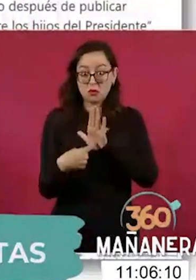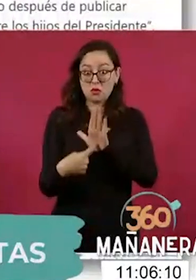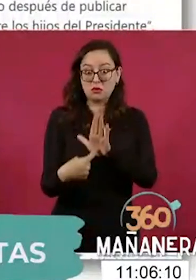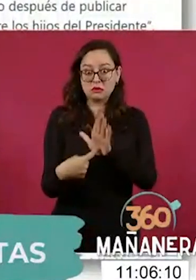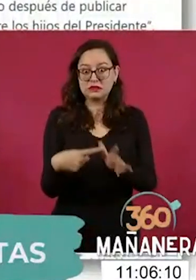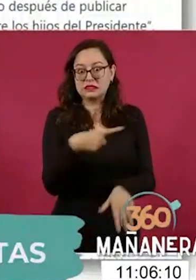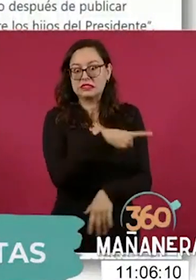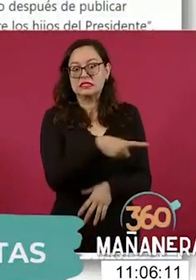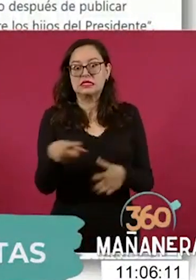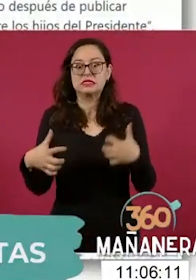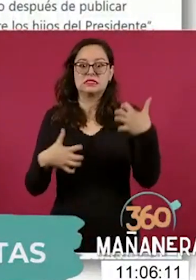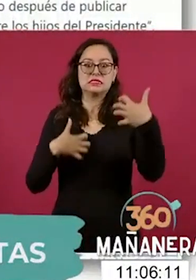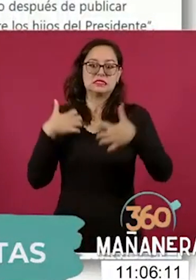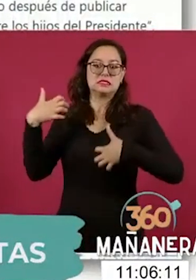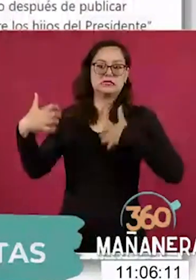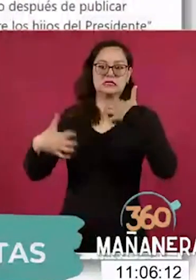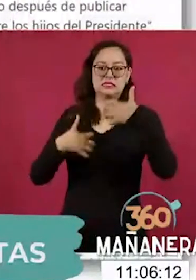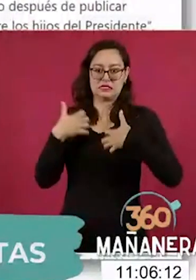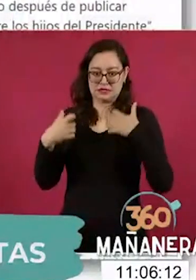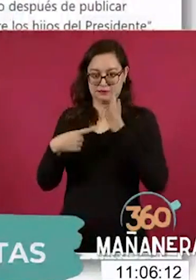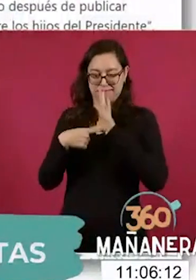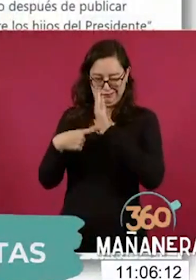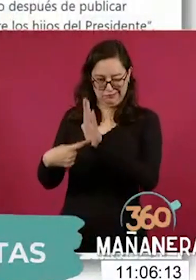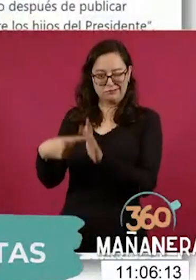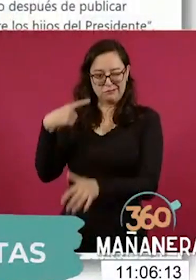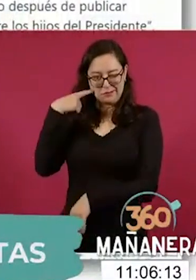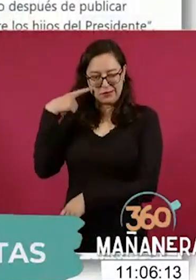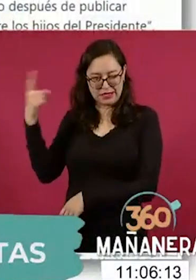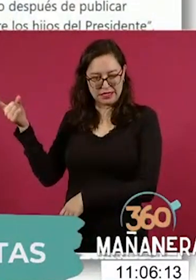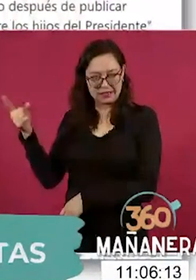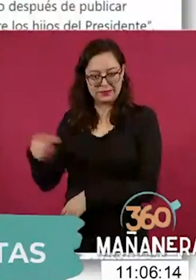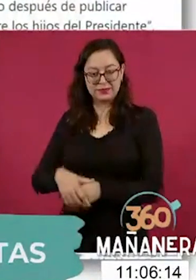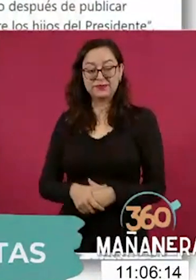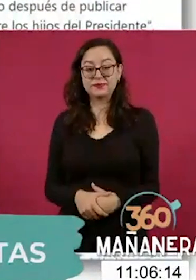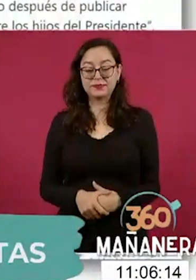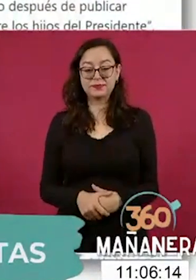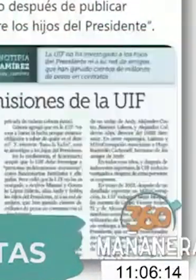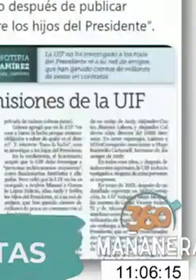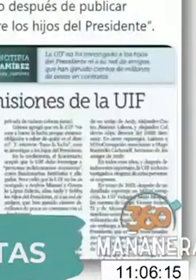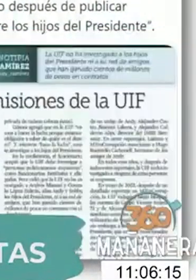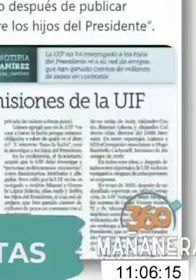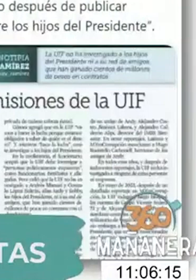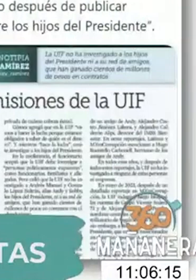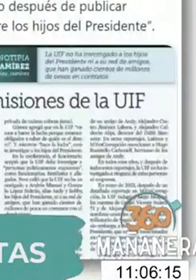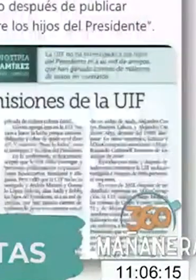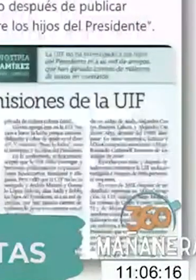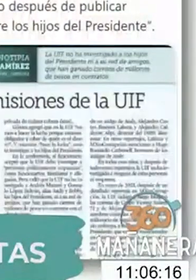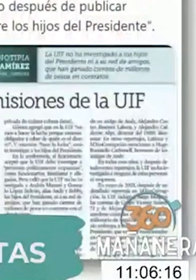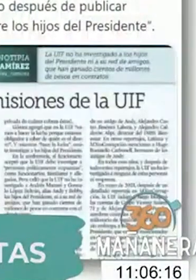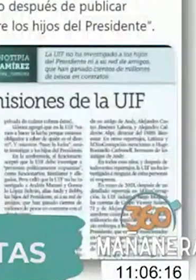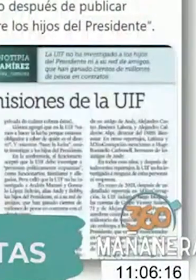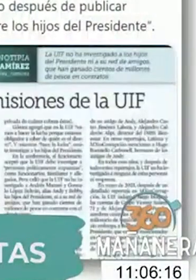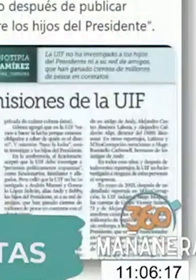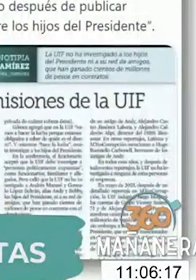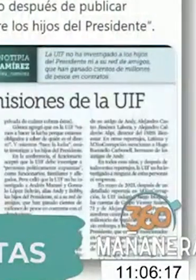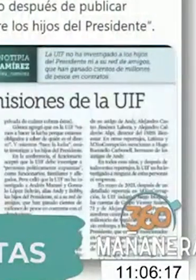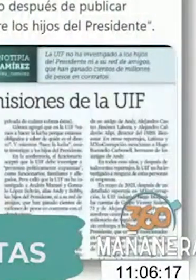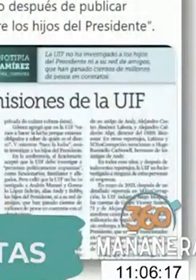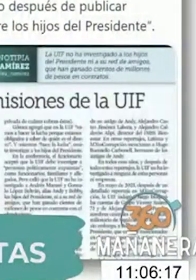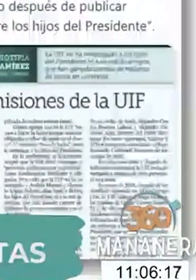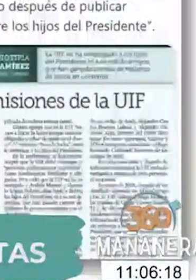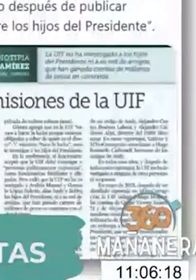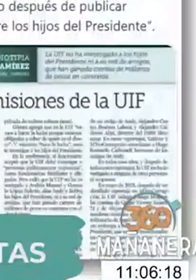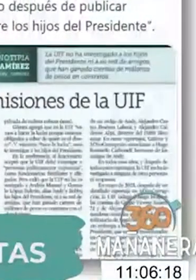empresa acusando al poder ejecutivo Federal de censura pero no nada más dijeron No eso